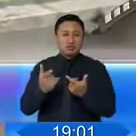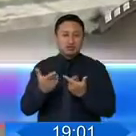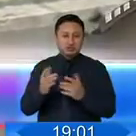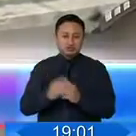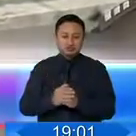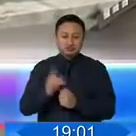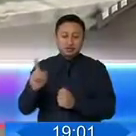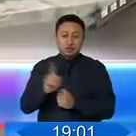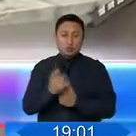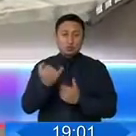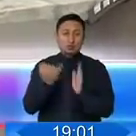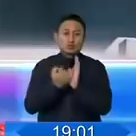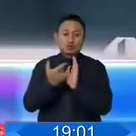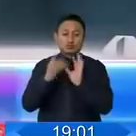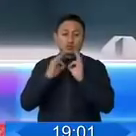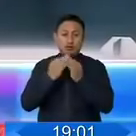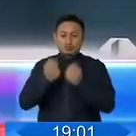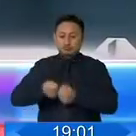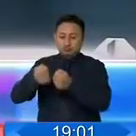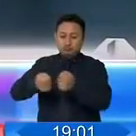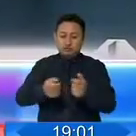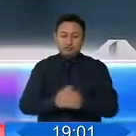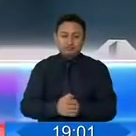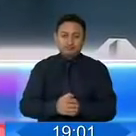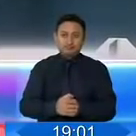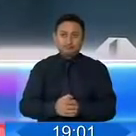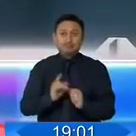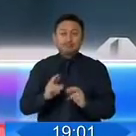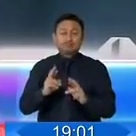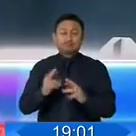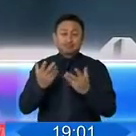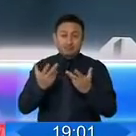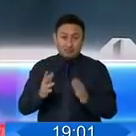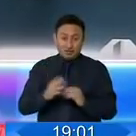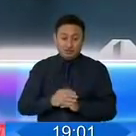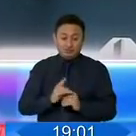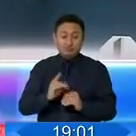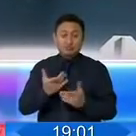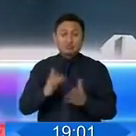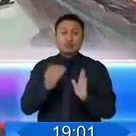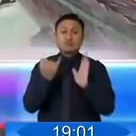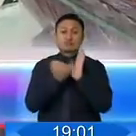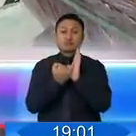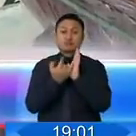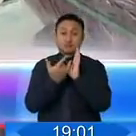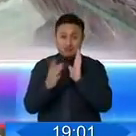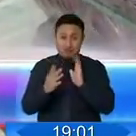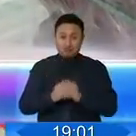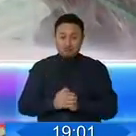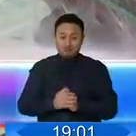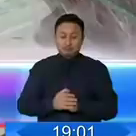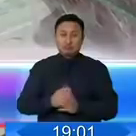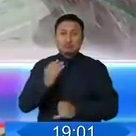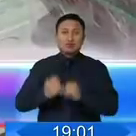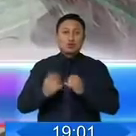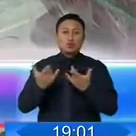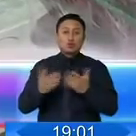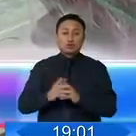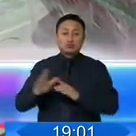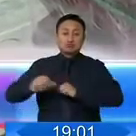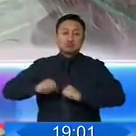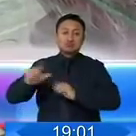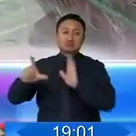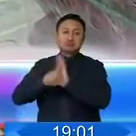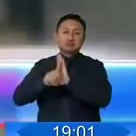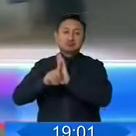identificarlos y entregar a sus familiares. En las próximas horas esperan culminar con la tarea de reconocimiento. Así solo quedaría cumplir con los trámites